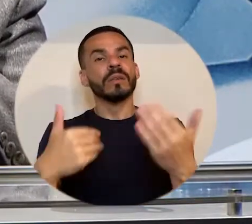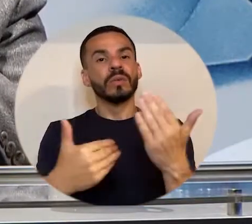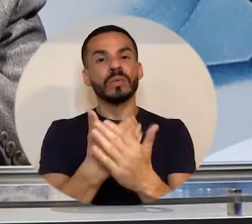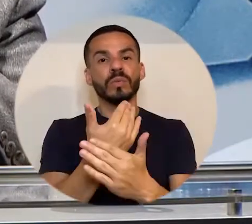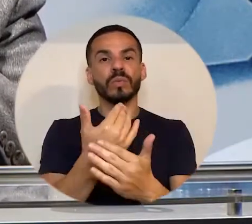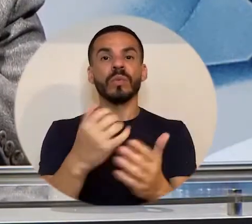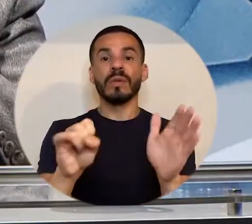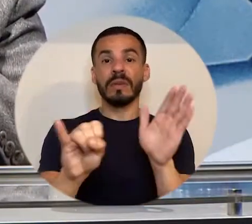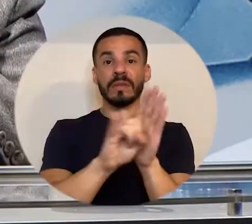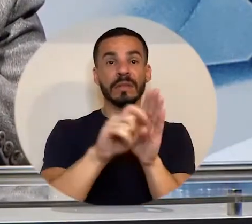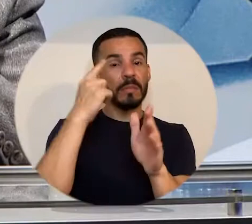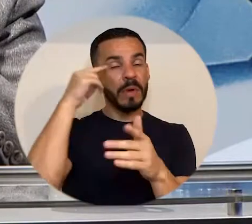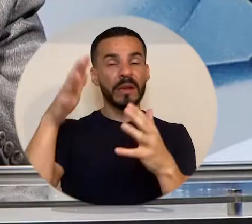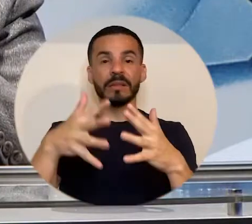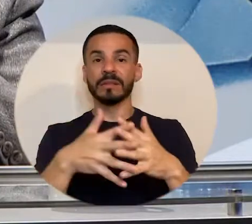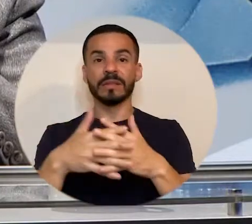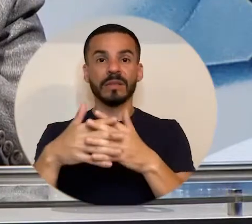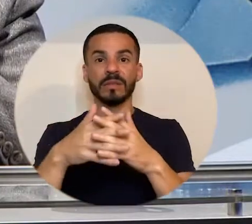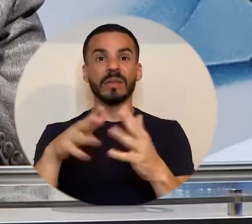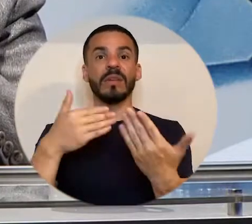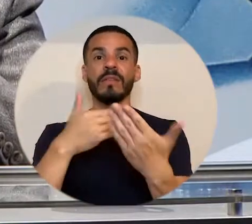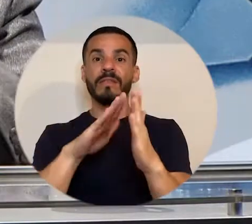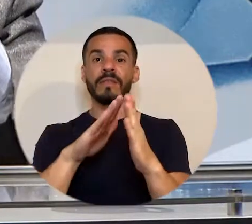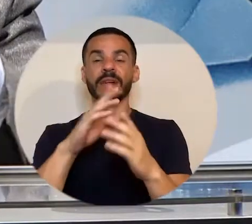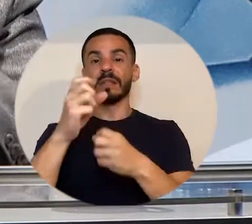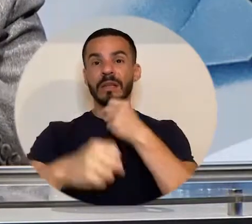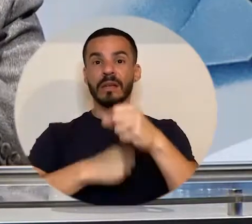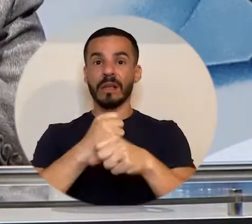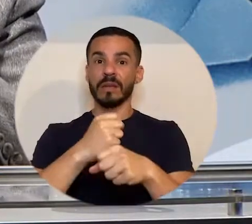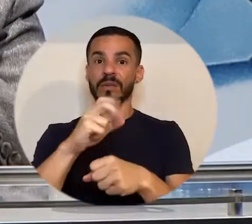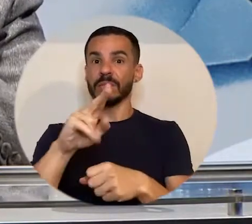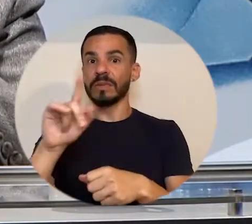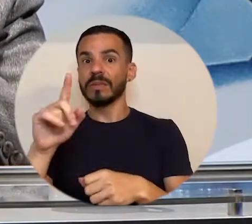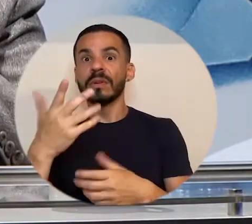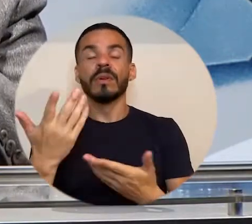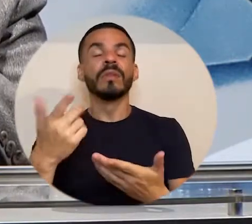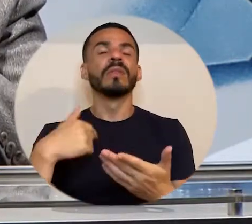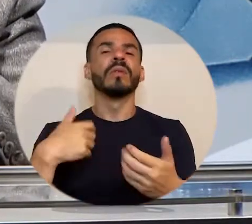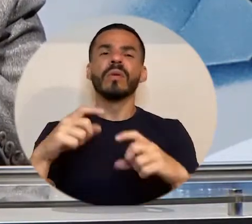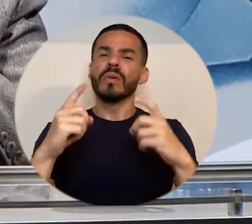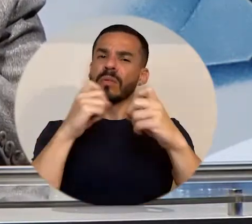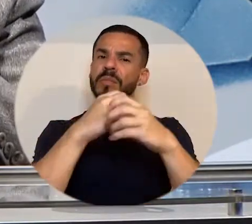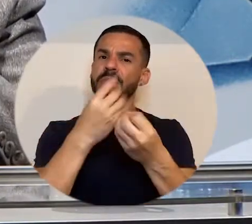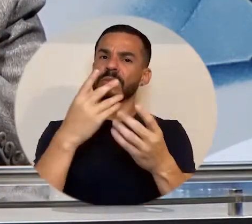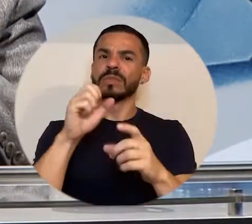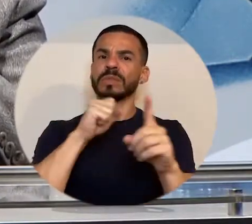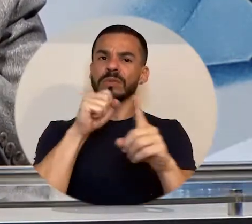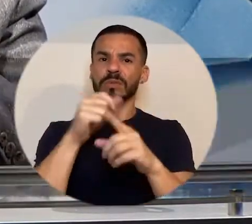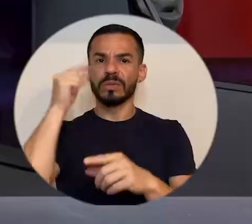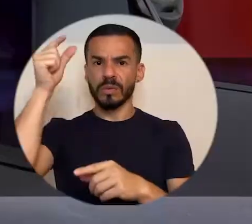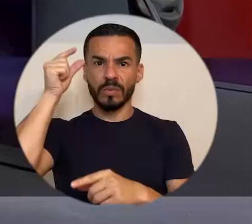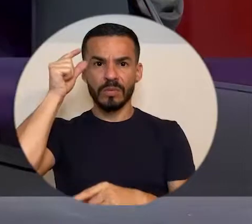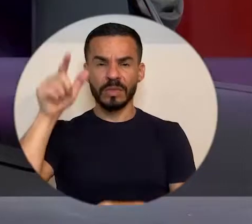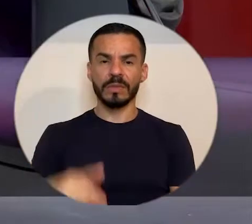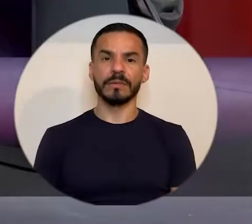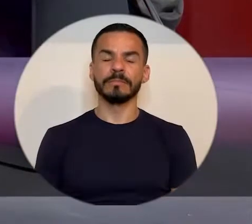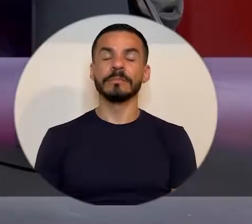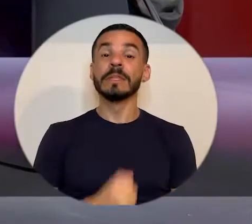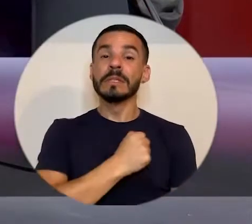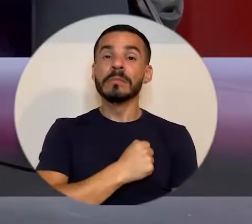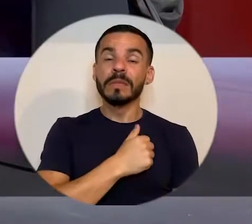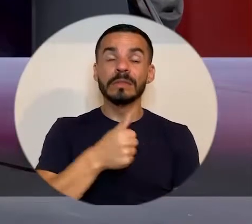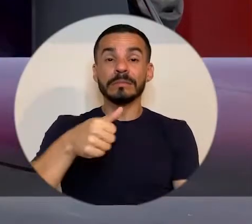identidad para los Estados Unidos de cara al siglo XXI. Eso complica mucho la situación del gobierno. Y perdón,